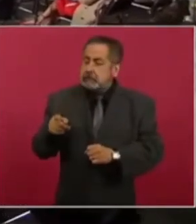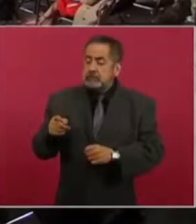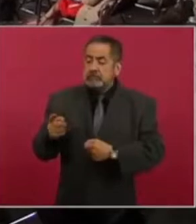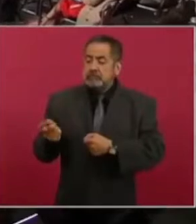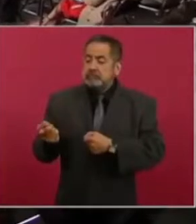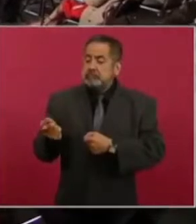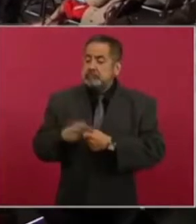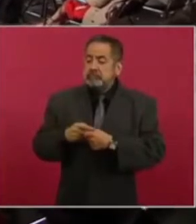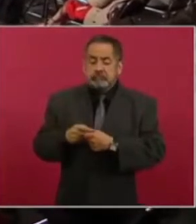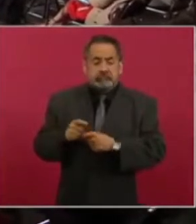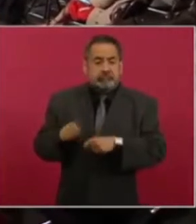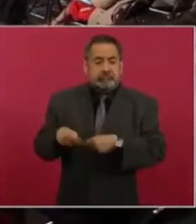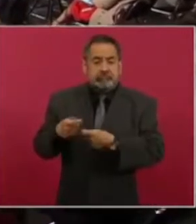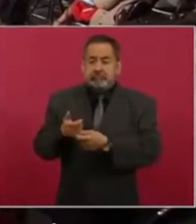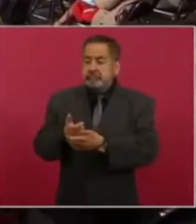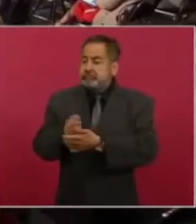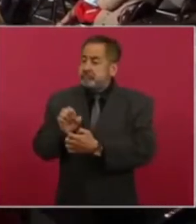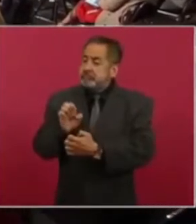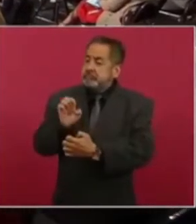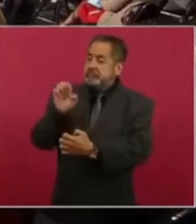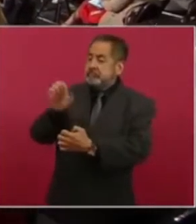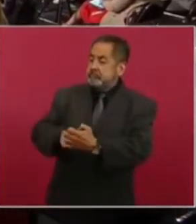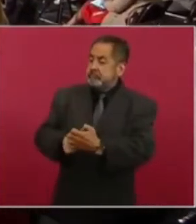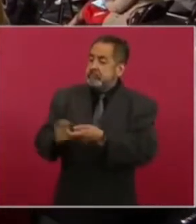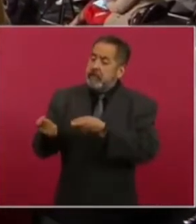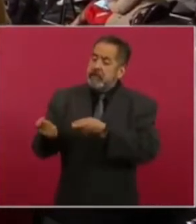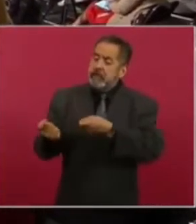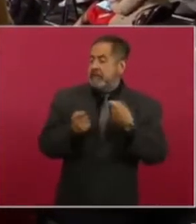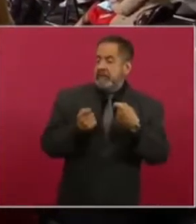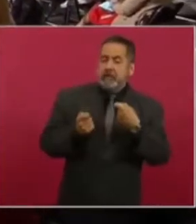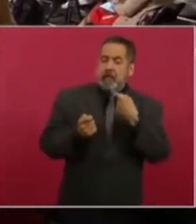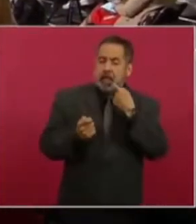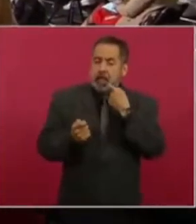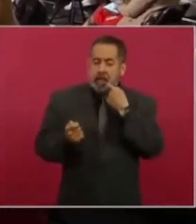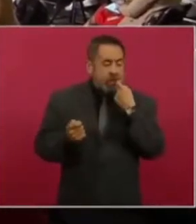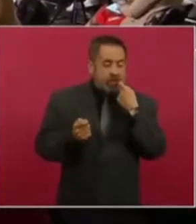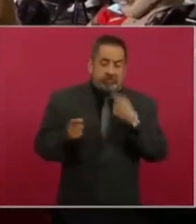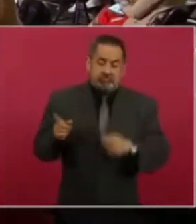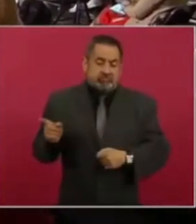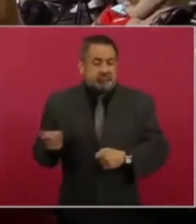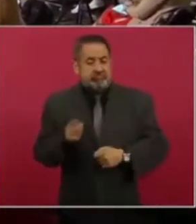Se llevaban gente engañada a las monterías que les iban a pagar bien